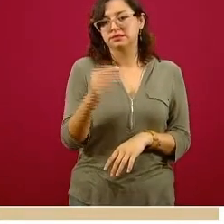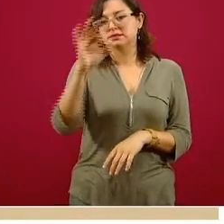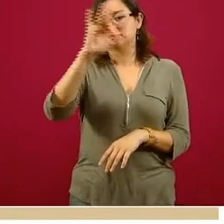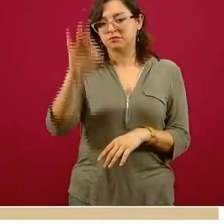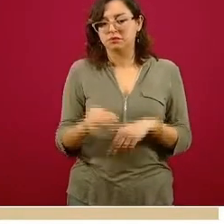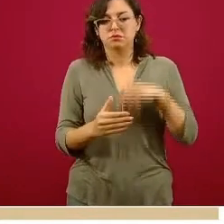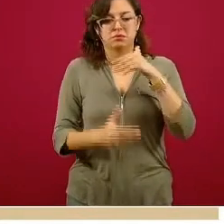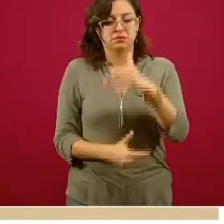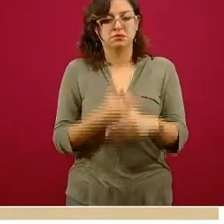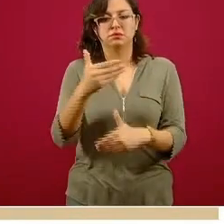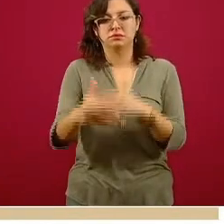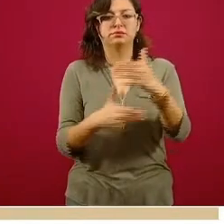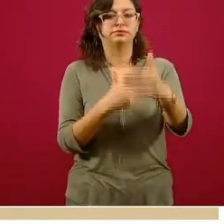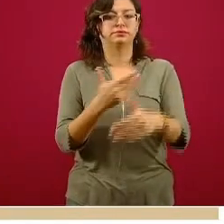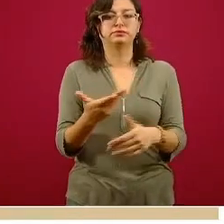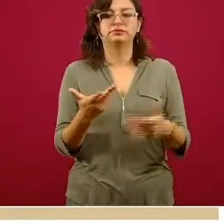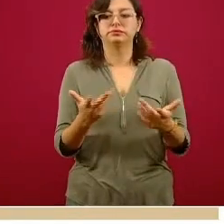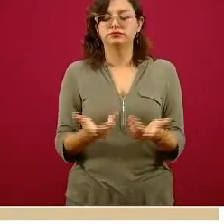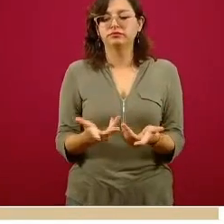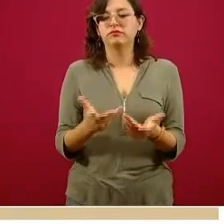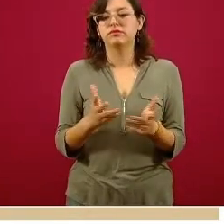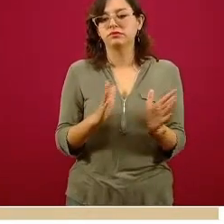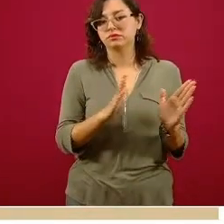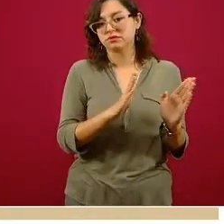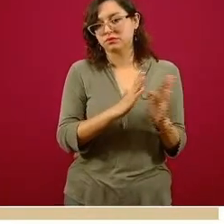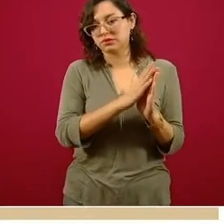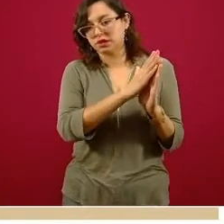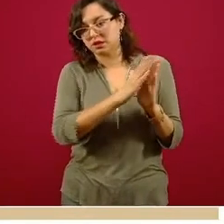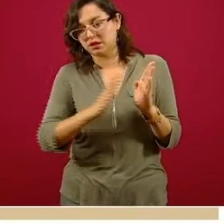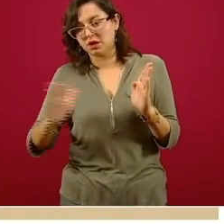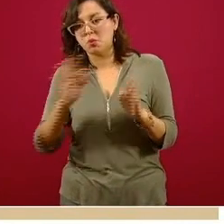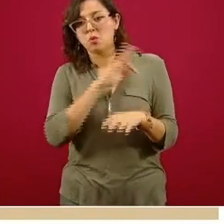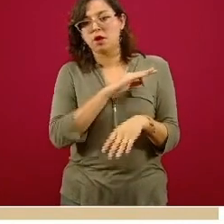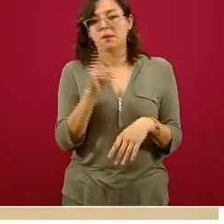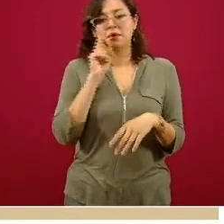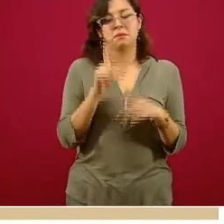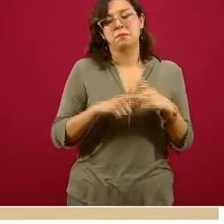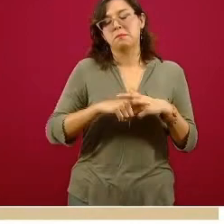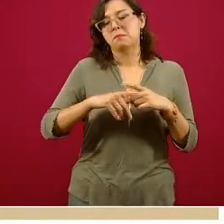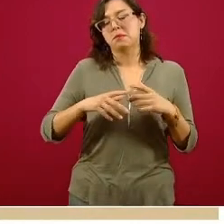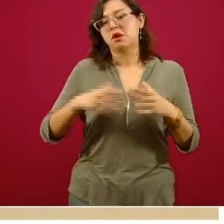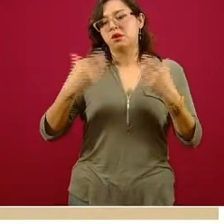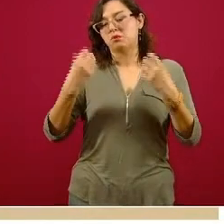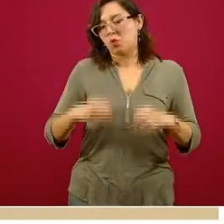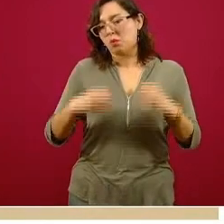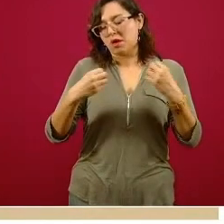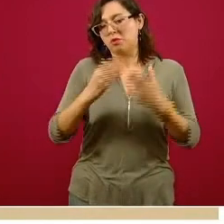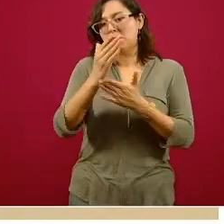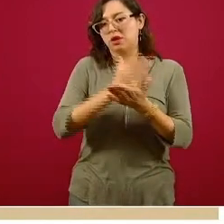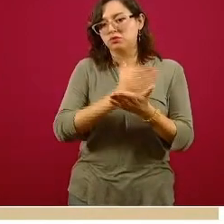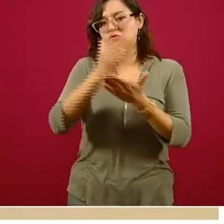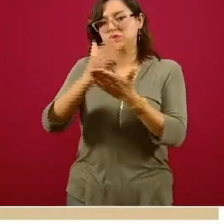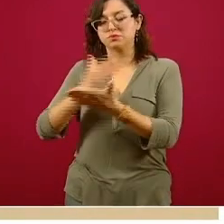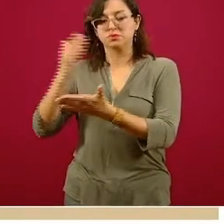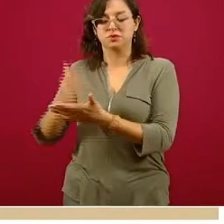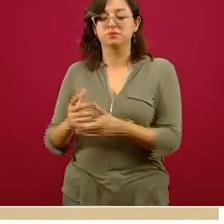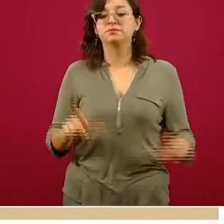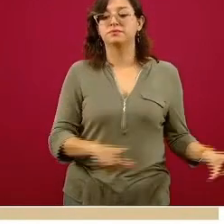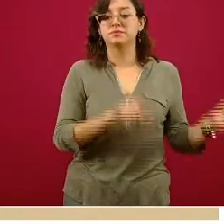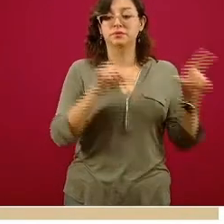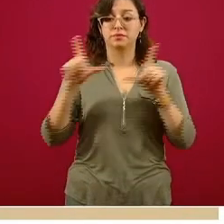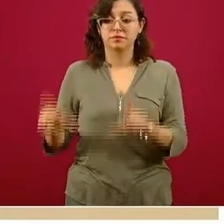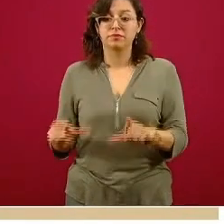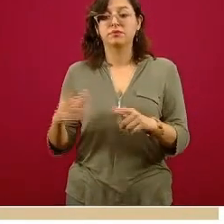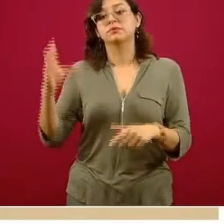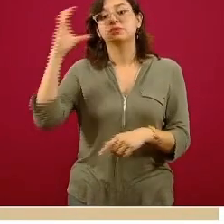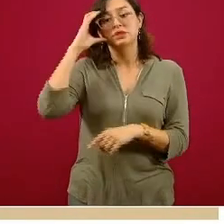avanzando a los estados que están a la derecha. La siguiente diapositiva es precisamente la disponibilidad de ocupación de las camas que tienen